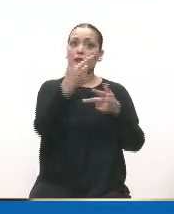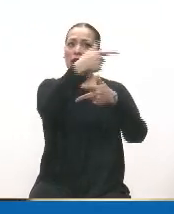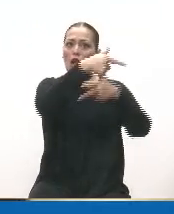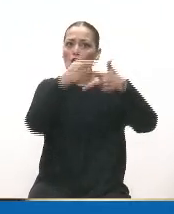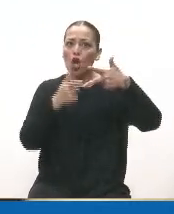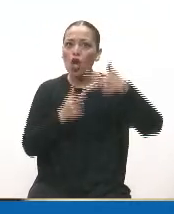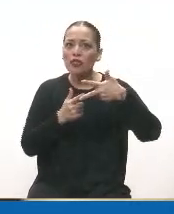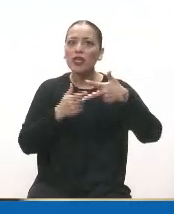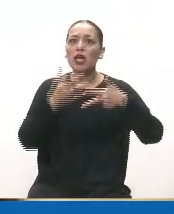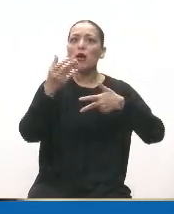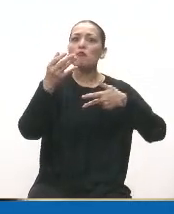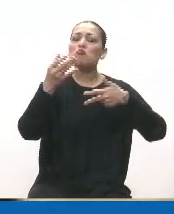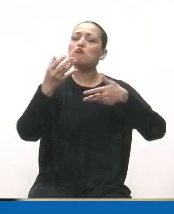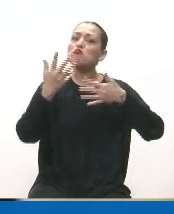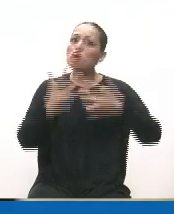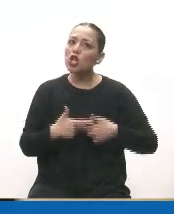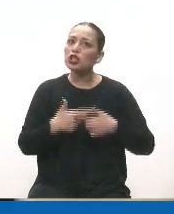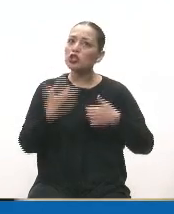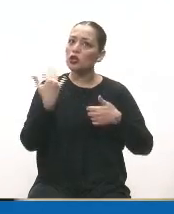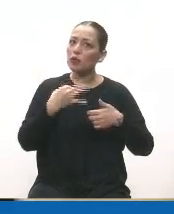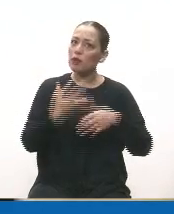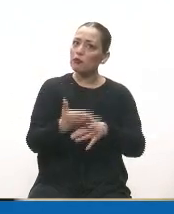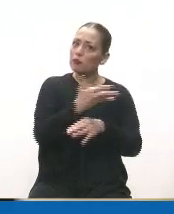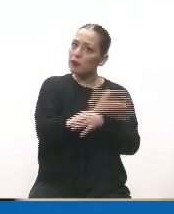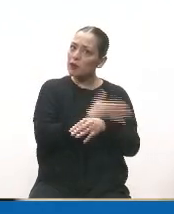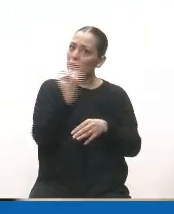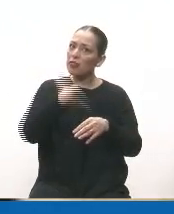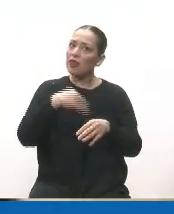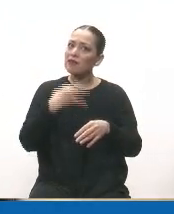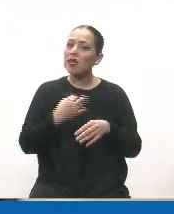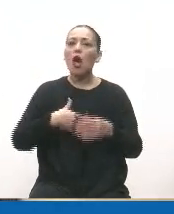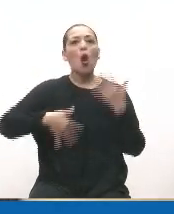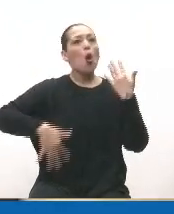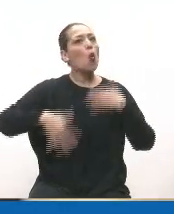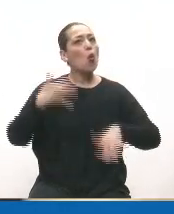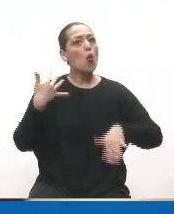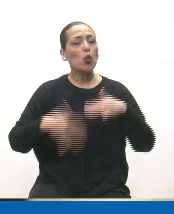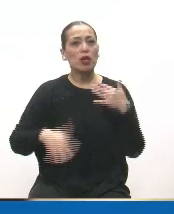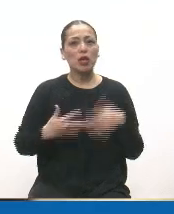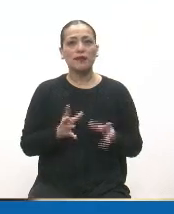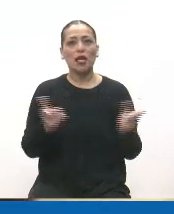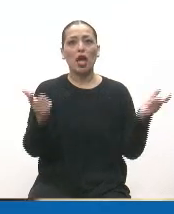proyectos, pero que previamente había que constituir en forma urgente